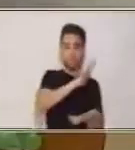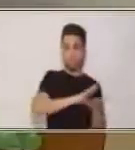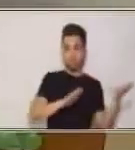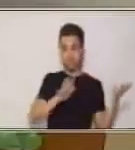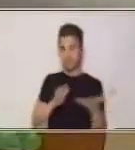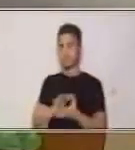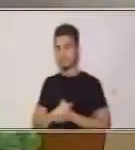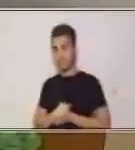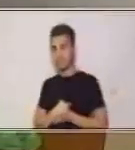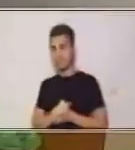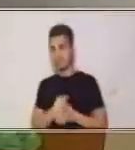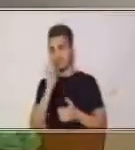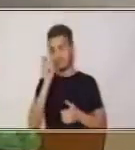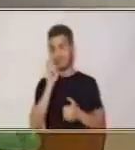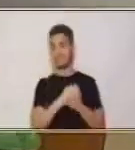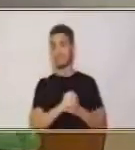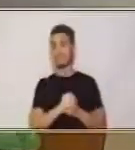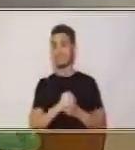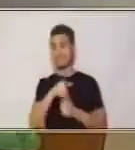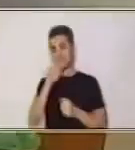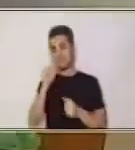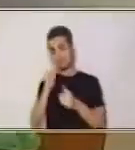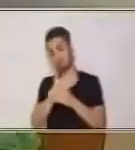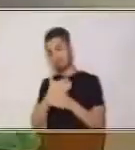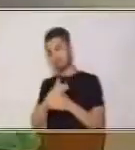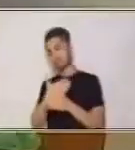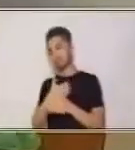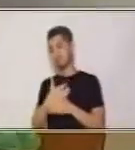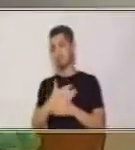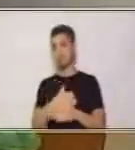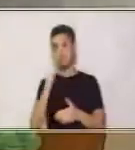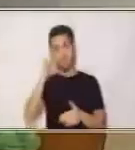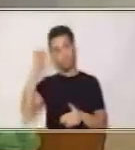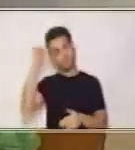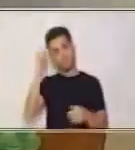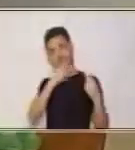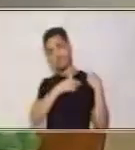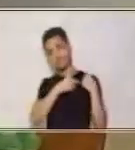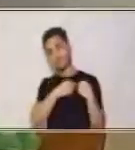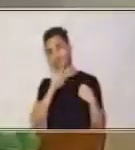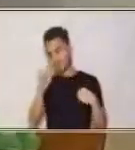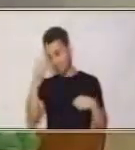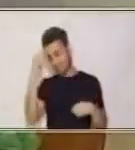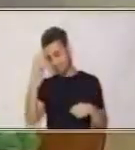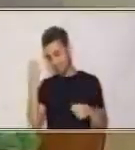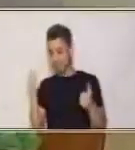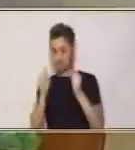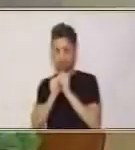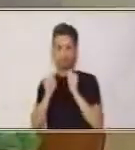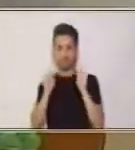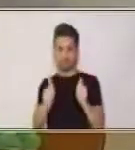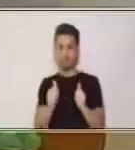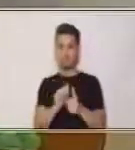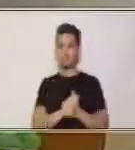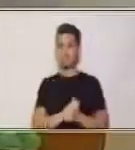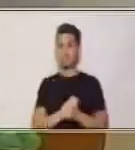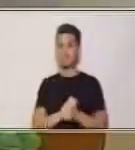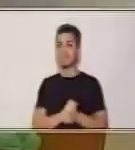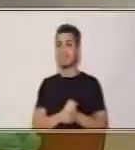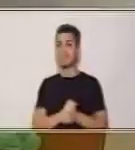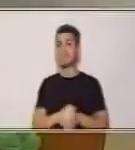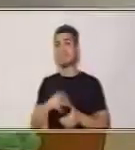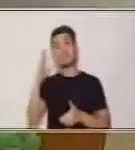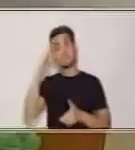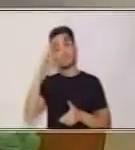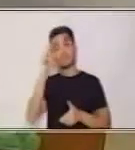¿Verdad que sí? Muy bien. Lo puedes compartir con un adulto responsable para trabajar y jugar con él también. Te recuerdo